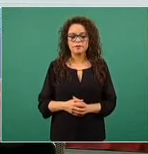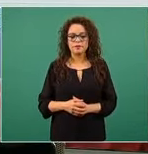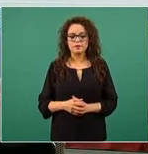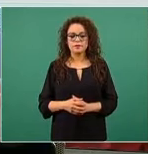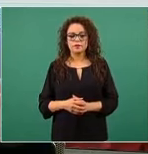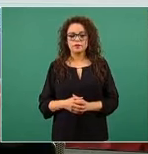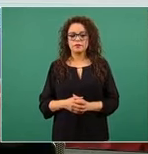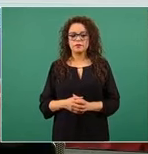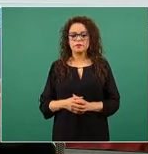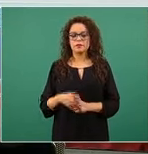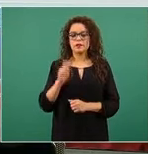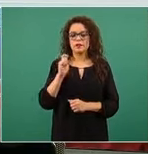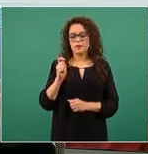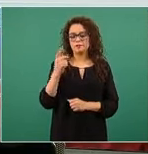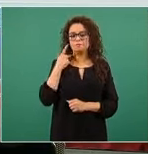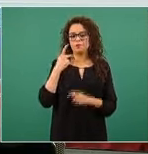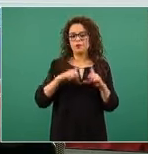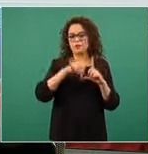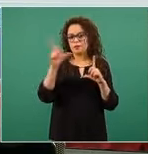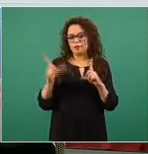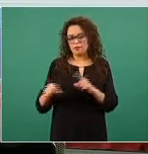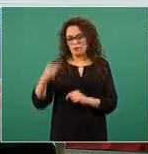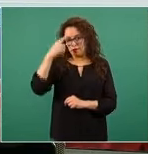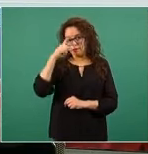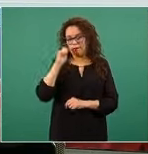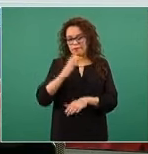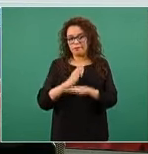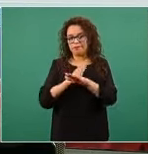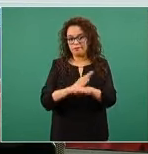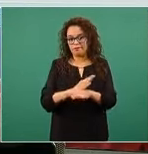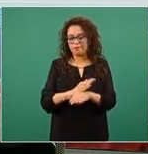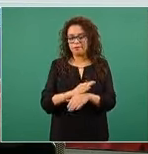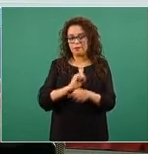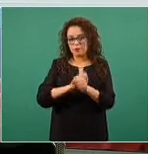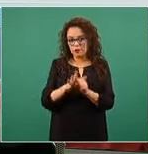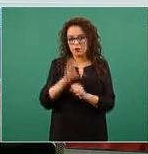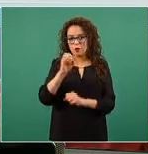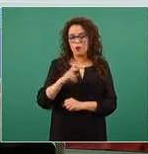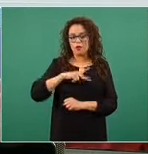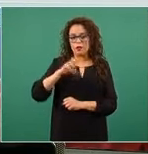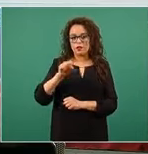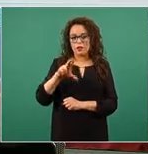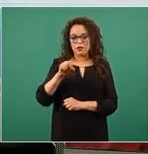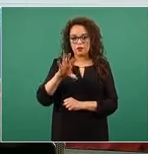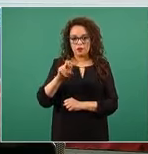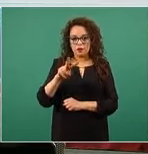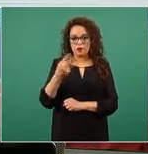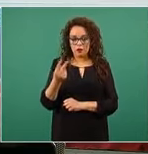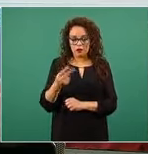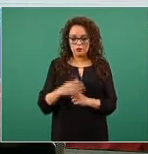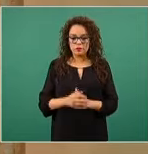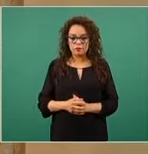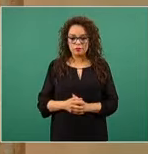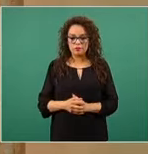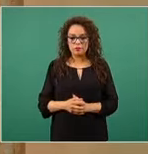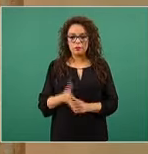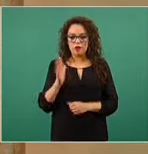la Política Nacional de Vacunación contra COVID o contra el virus SARS-CoV-2 para prevenir COVID-19, y tenemos poblaciones